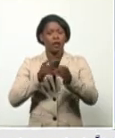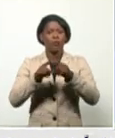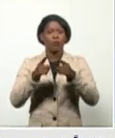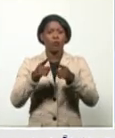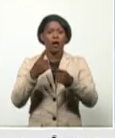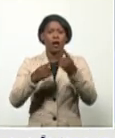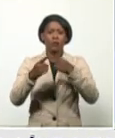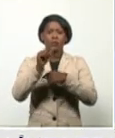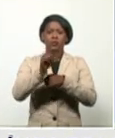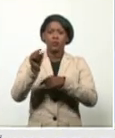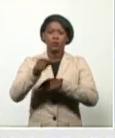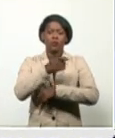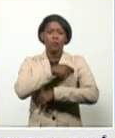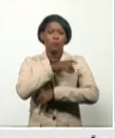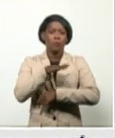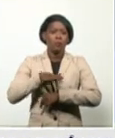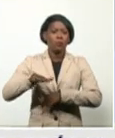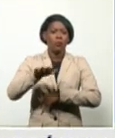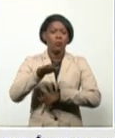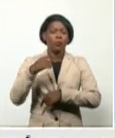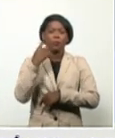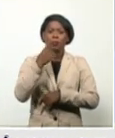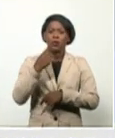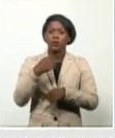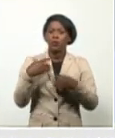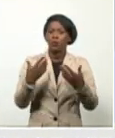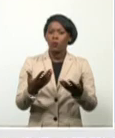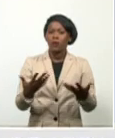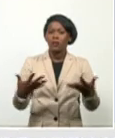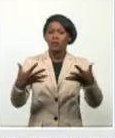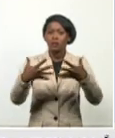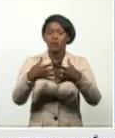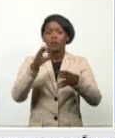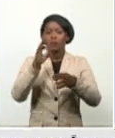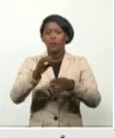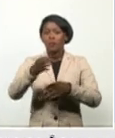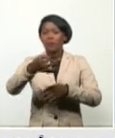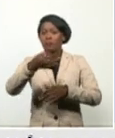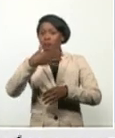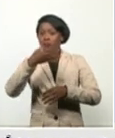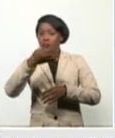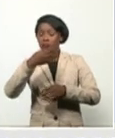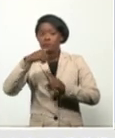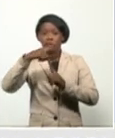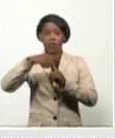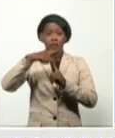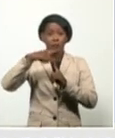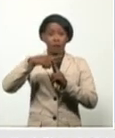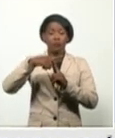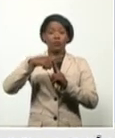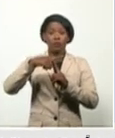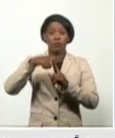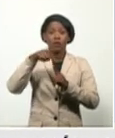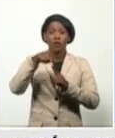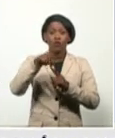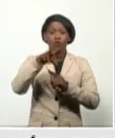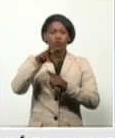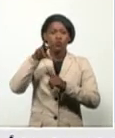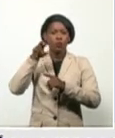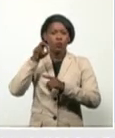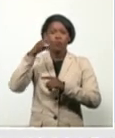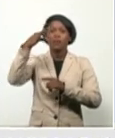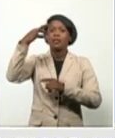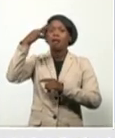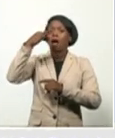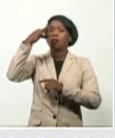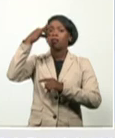veces, en relación con el Prevengovir. El Prevengovir, esta gota homeopática, que es un